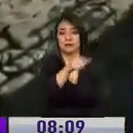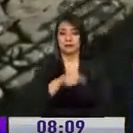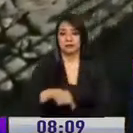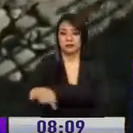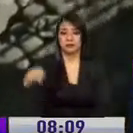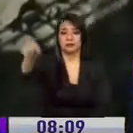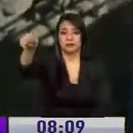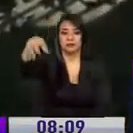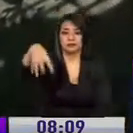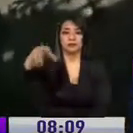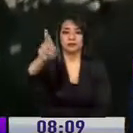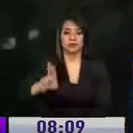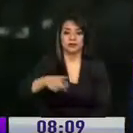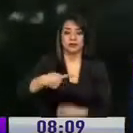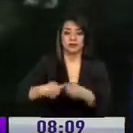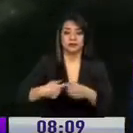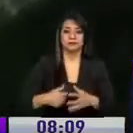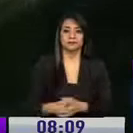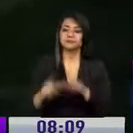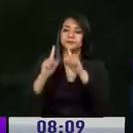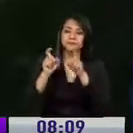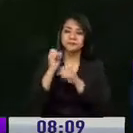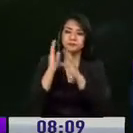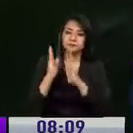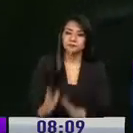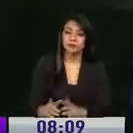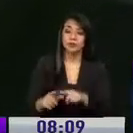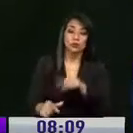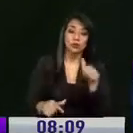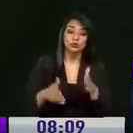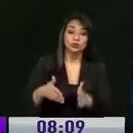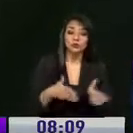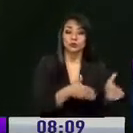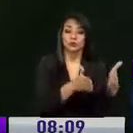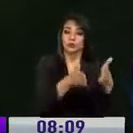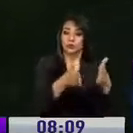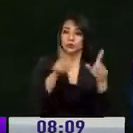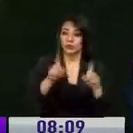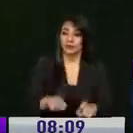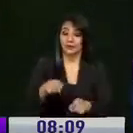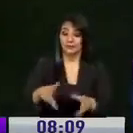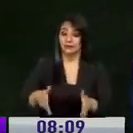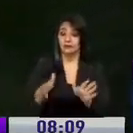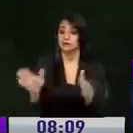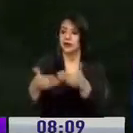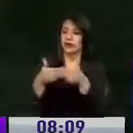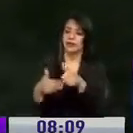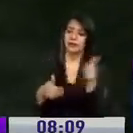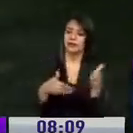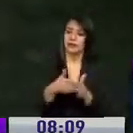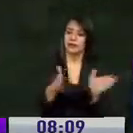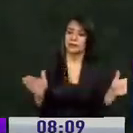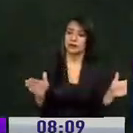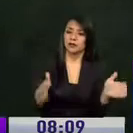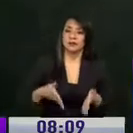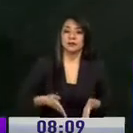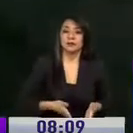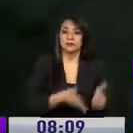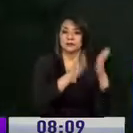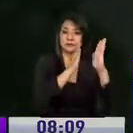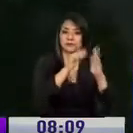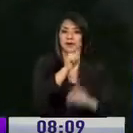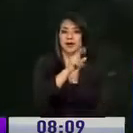hacia las provincias del sur del país. Ingeniero, brevemente, las rutas alternas que la ciudadanía debe tomar. Ok, tenemos varias, las principales es